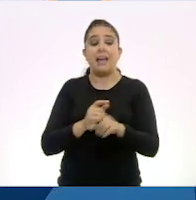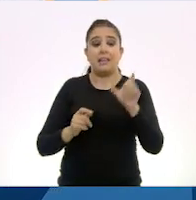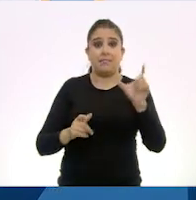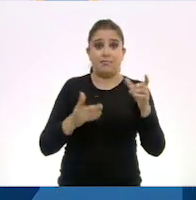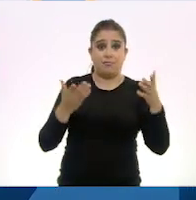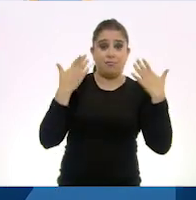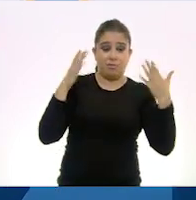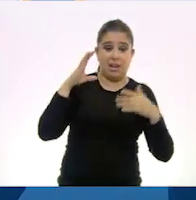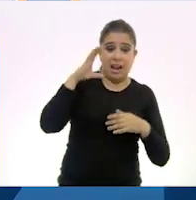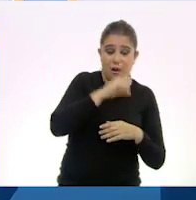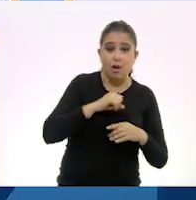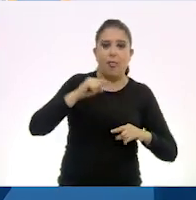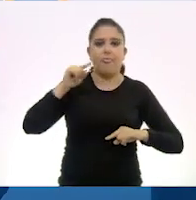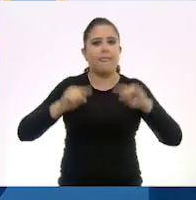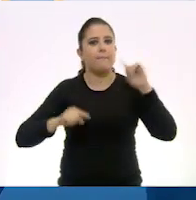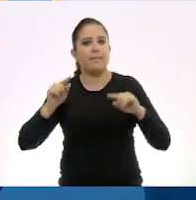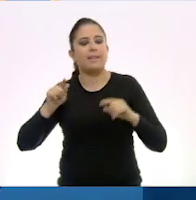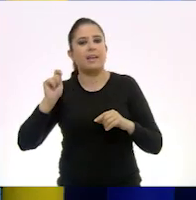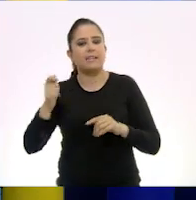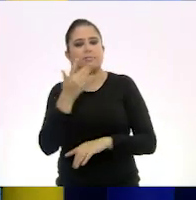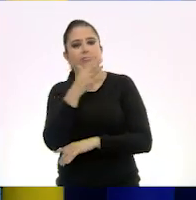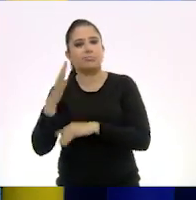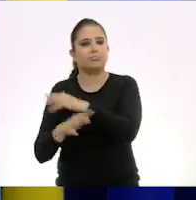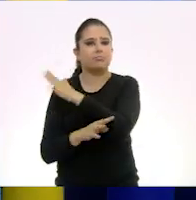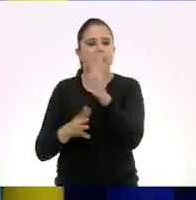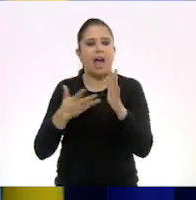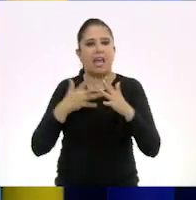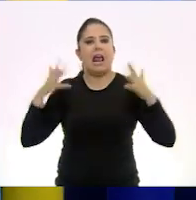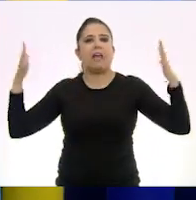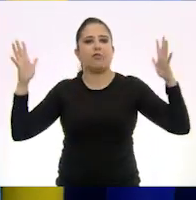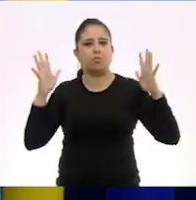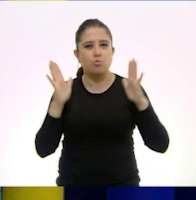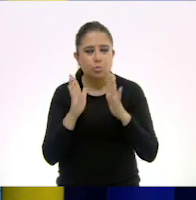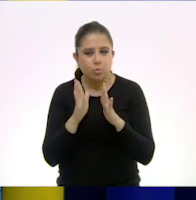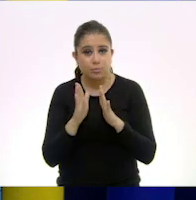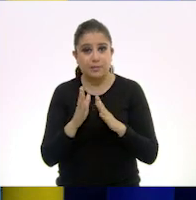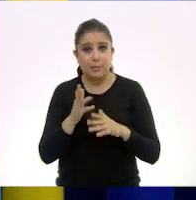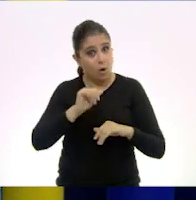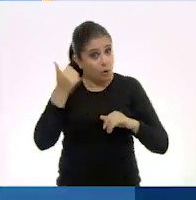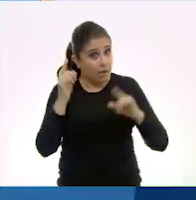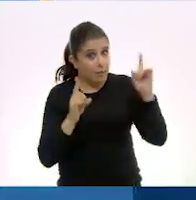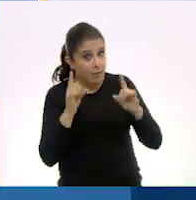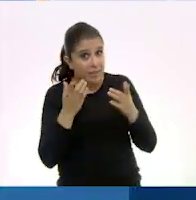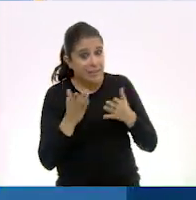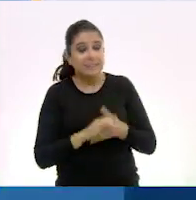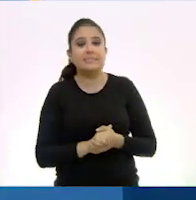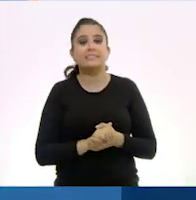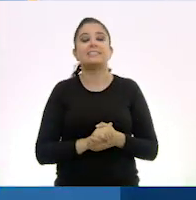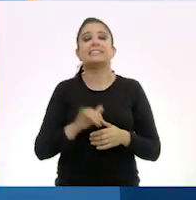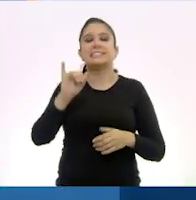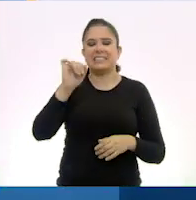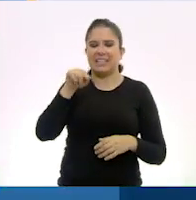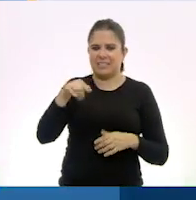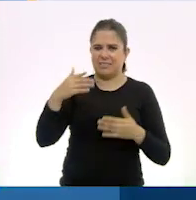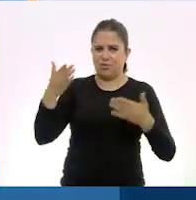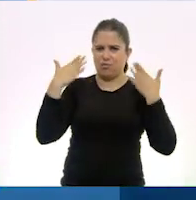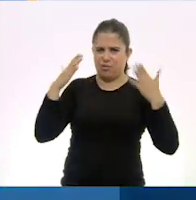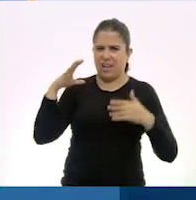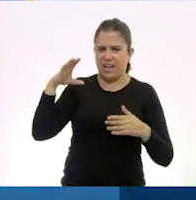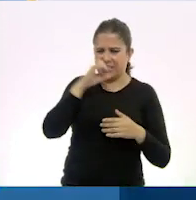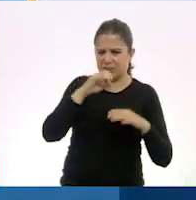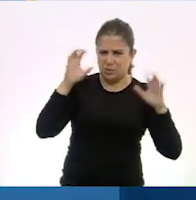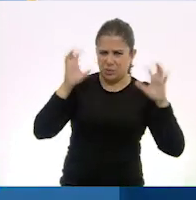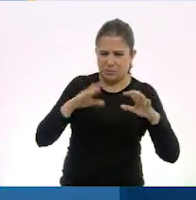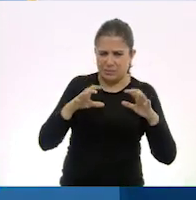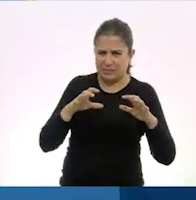de clima corresponde cierto tipo de vegetación. Muy bien. ¿Tienes alguna otra duda, Aníbal? Sí. Esto de la temperatura y la lluvia no me quedó